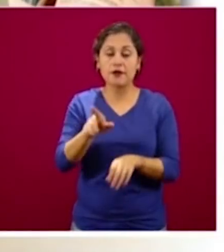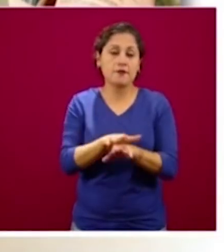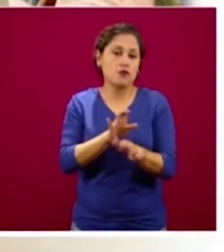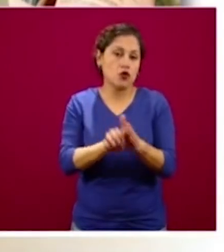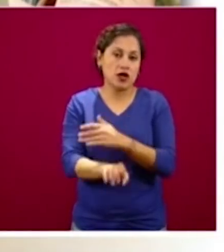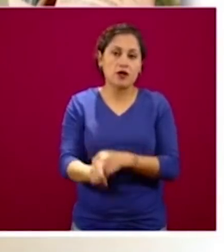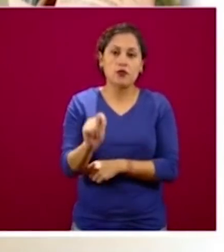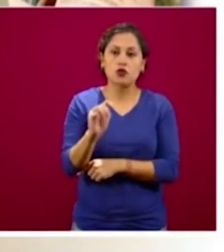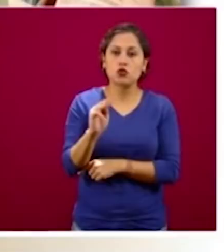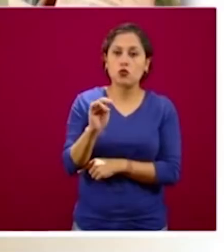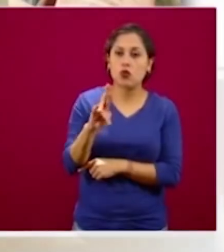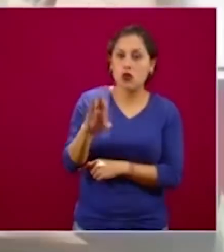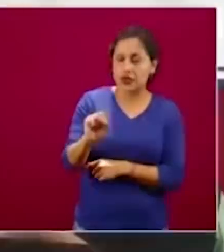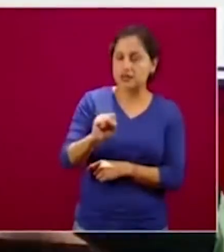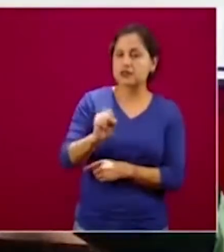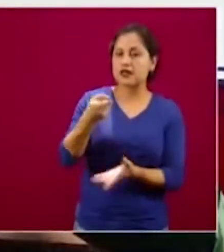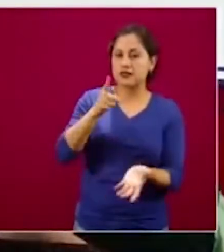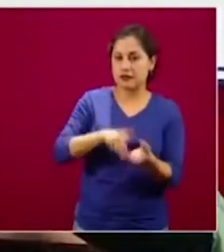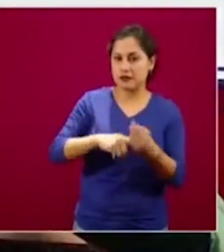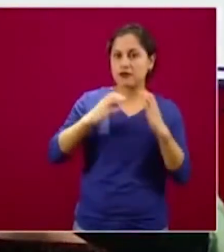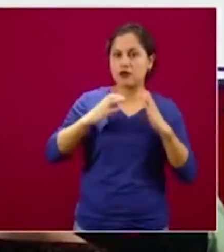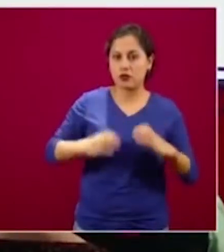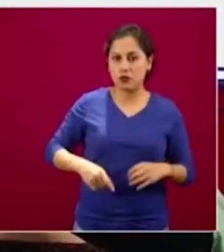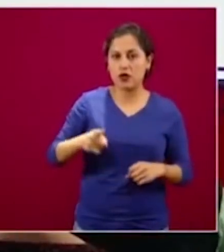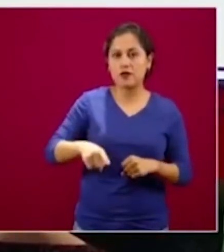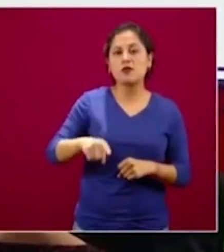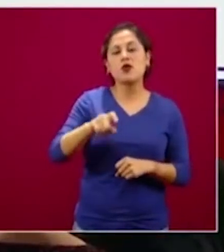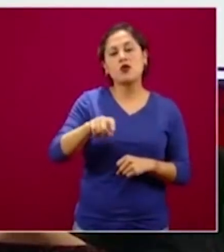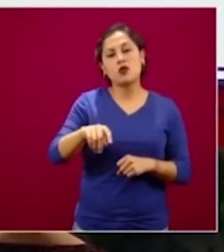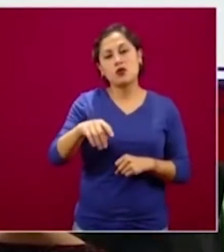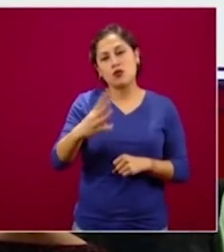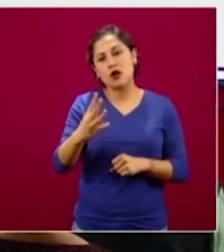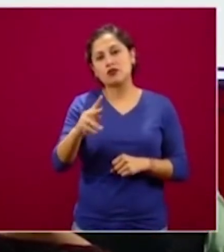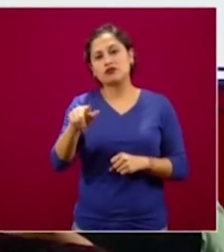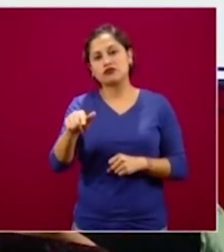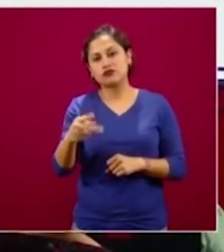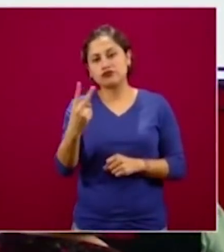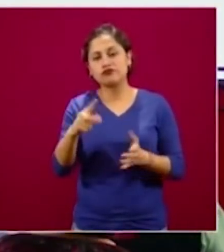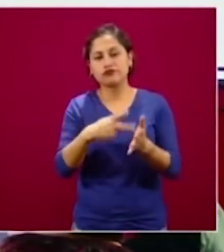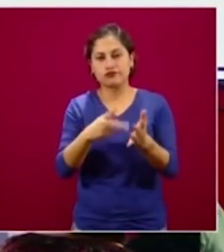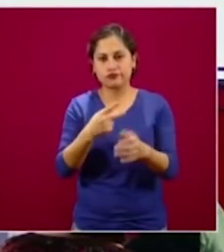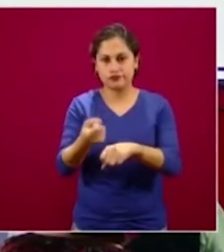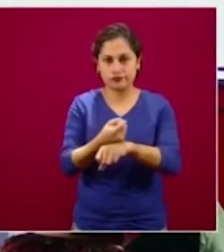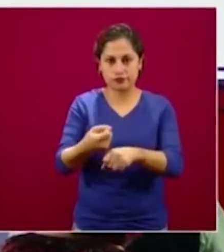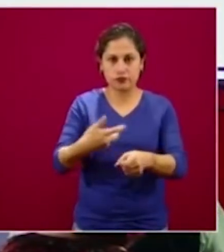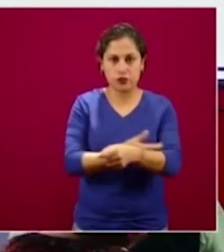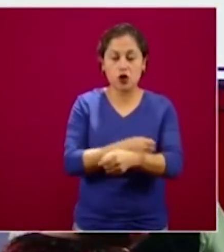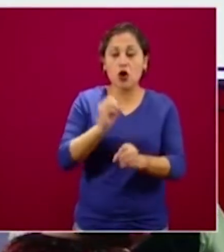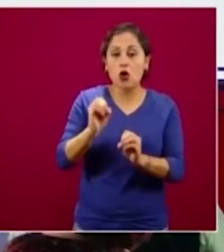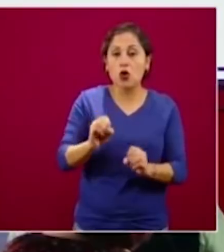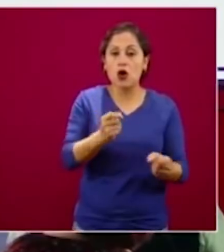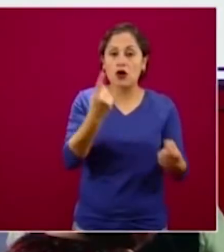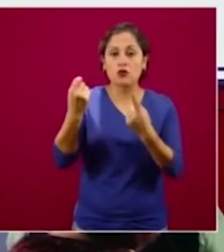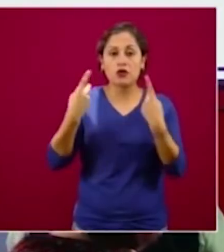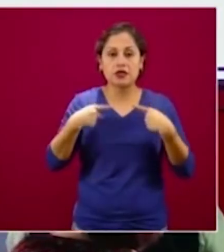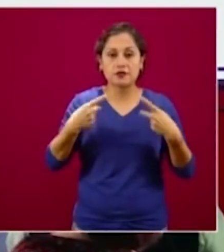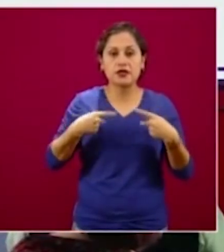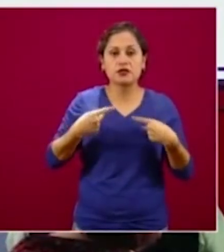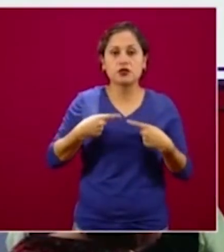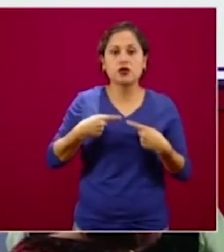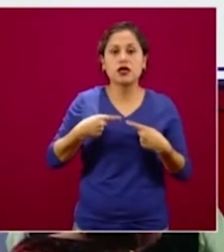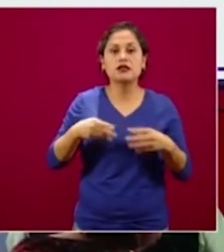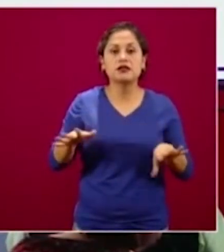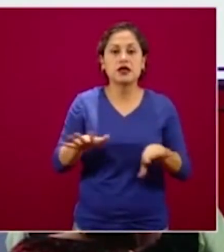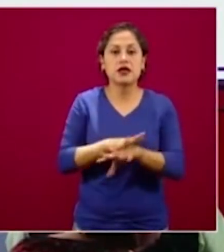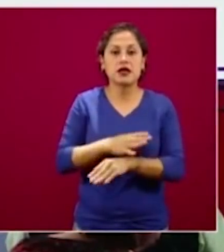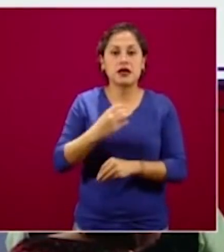de 2 a 4 transfusiones por mes, o pacientes que son sometidos a algún programa de trasplante de médula ósea, donde el requerimiento